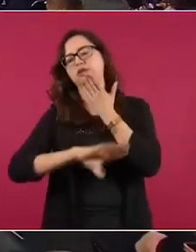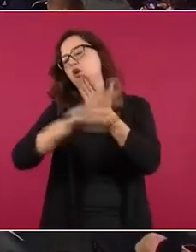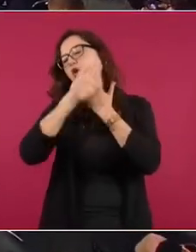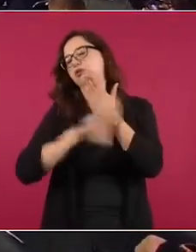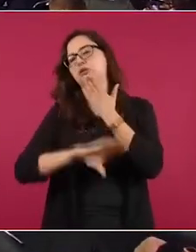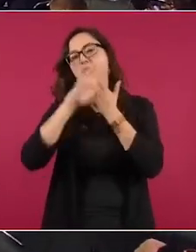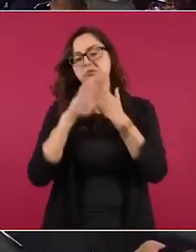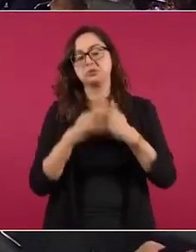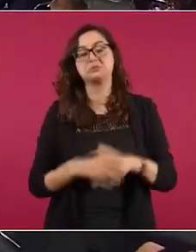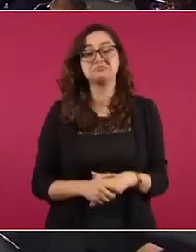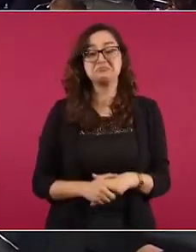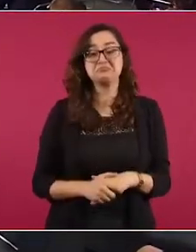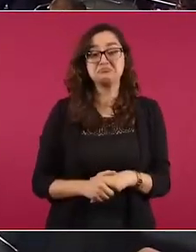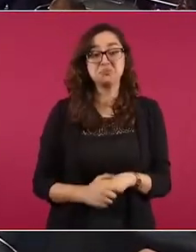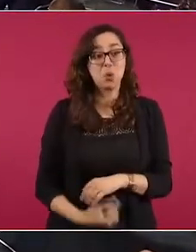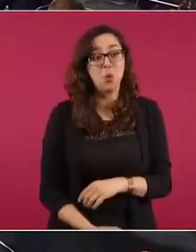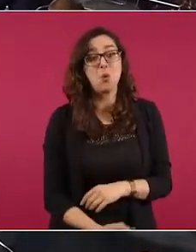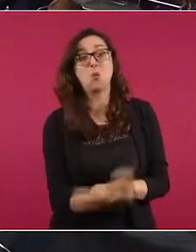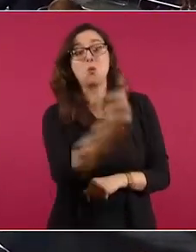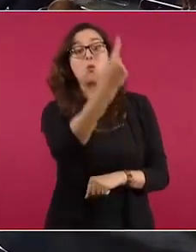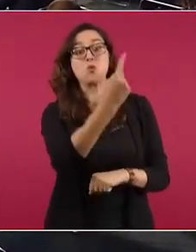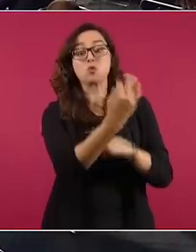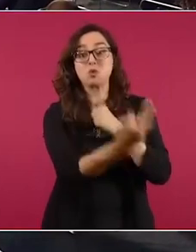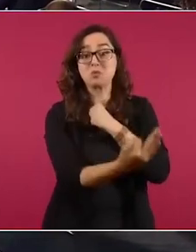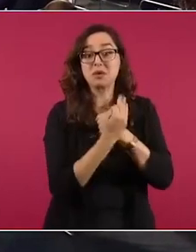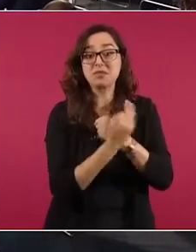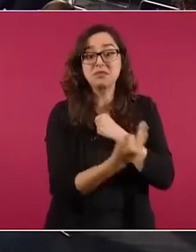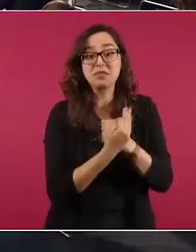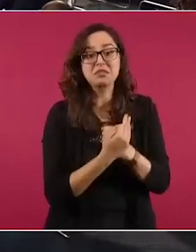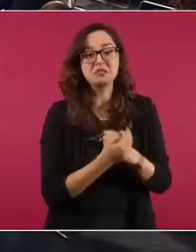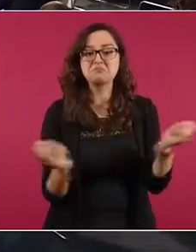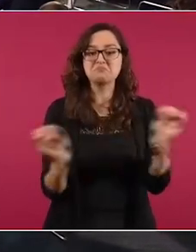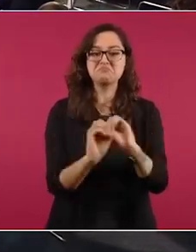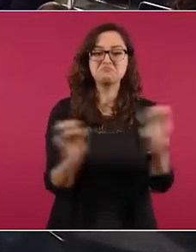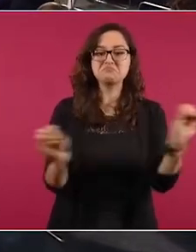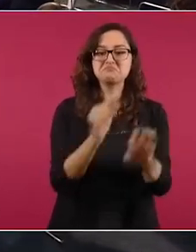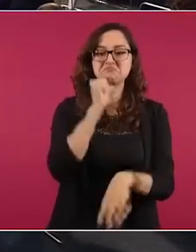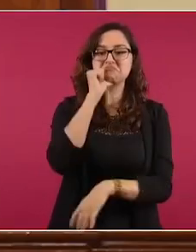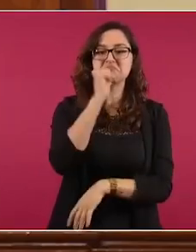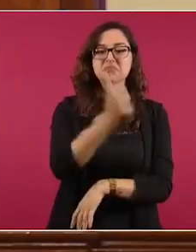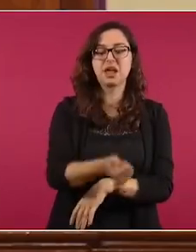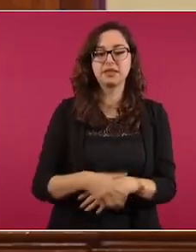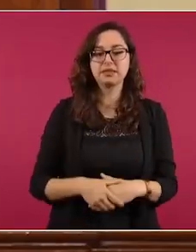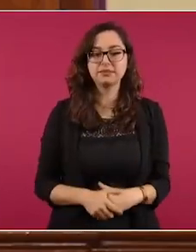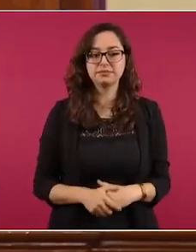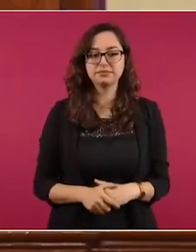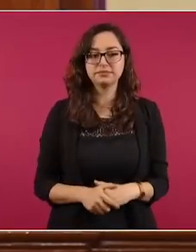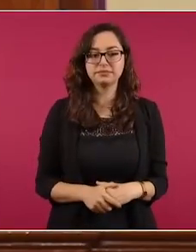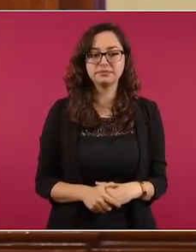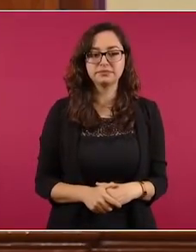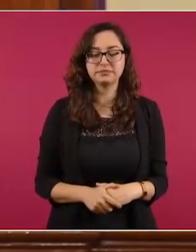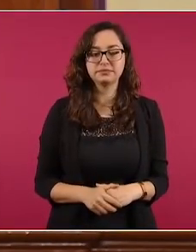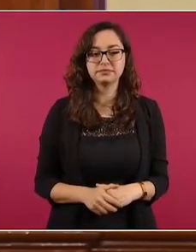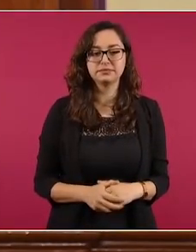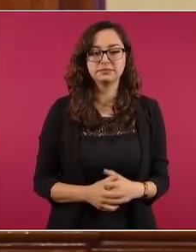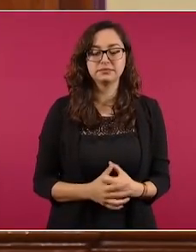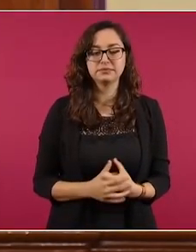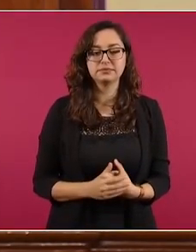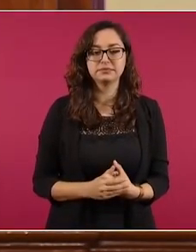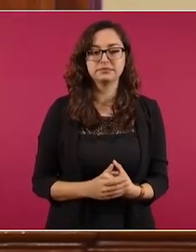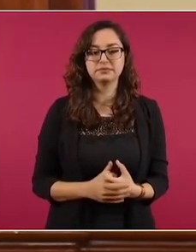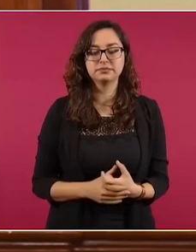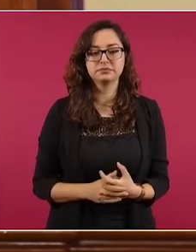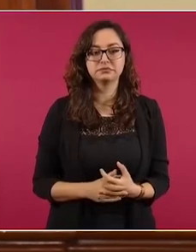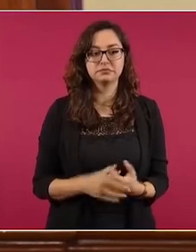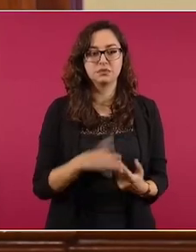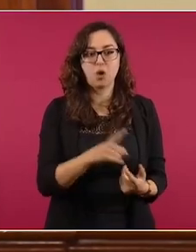No hay nadie que tenga una